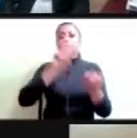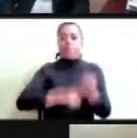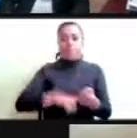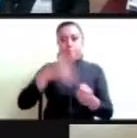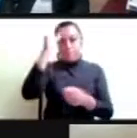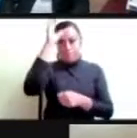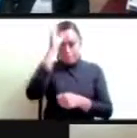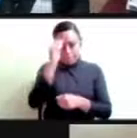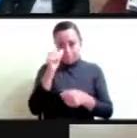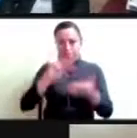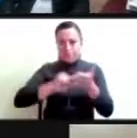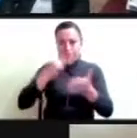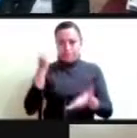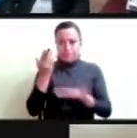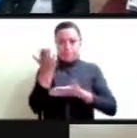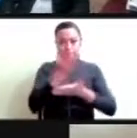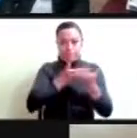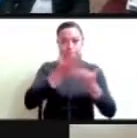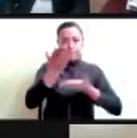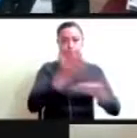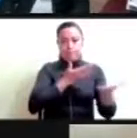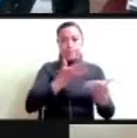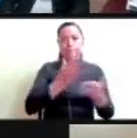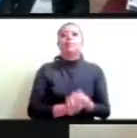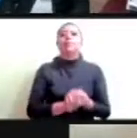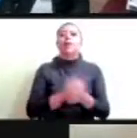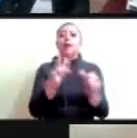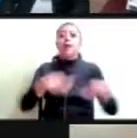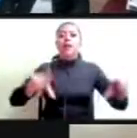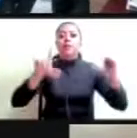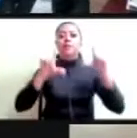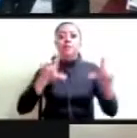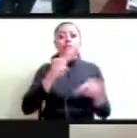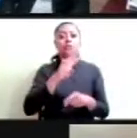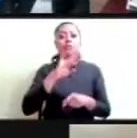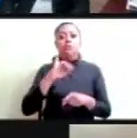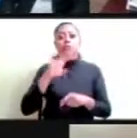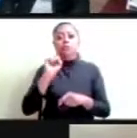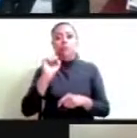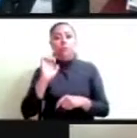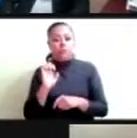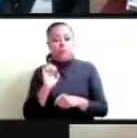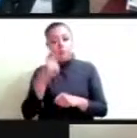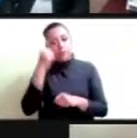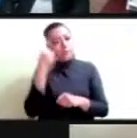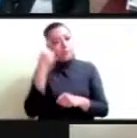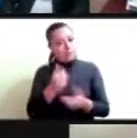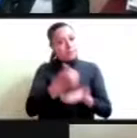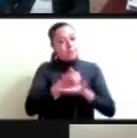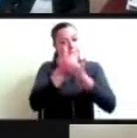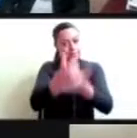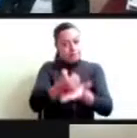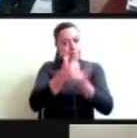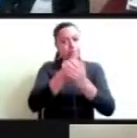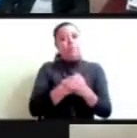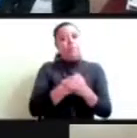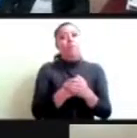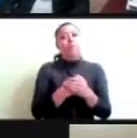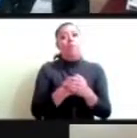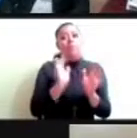la plataforma Waze, lo anterior, a fin de coadyuvar la disminución de incidentes